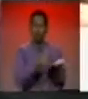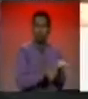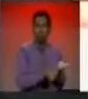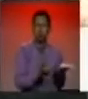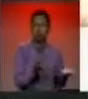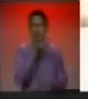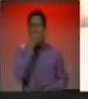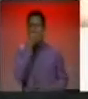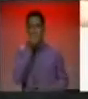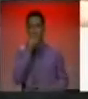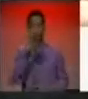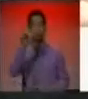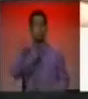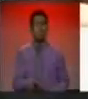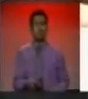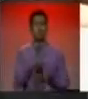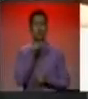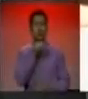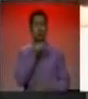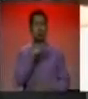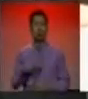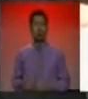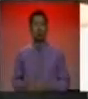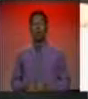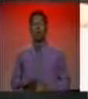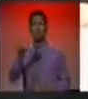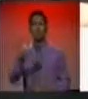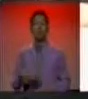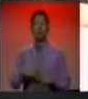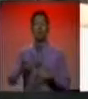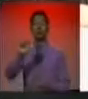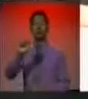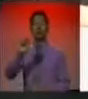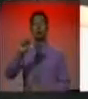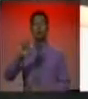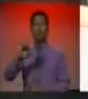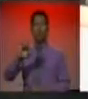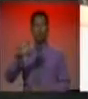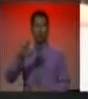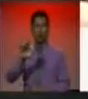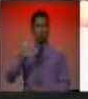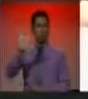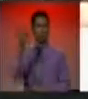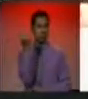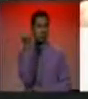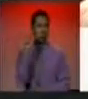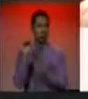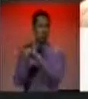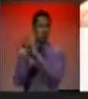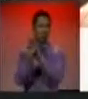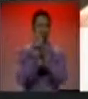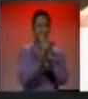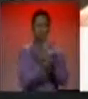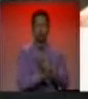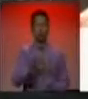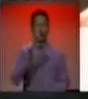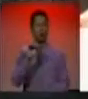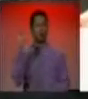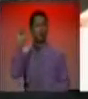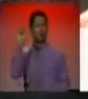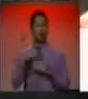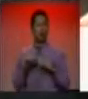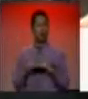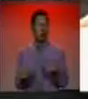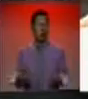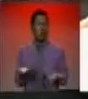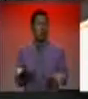señor San Miguel, tiene movimientos en sus cuentas, que es una información extraoficial que tengo, de alrededor de 30 millones de dólares